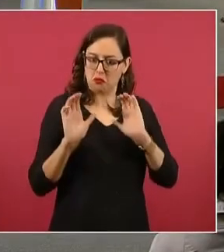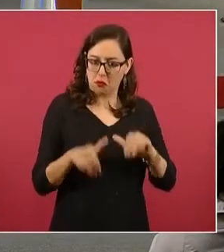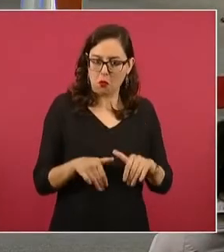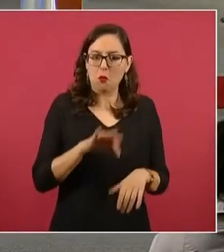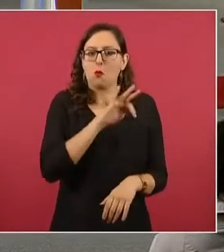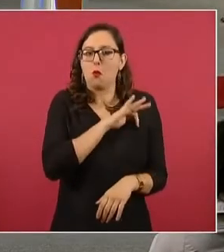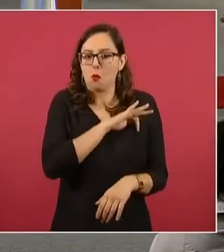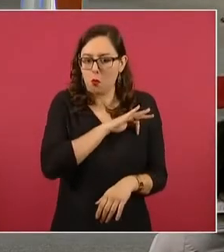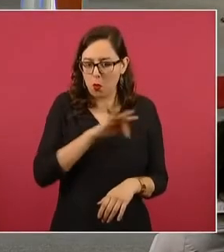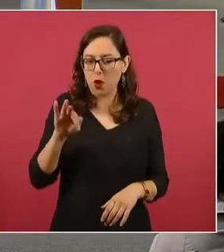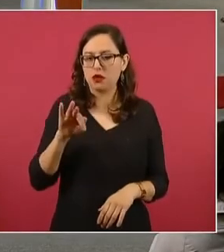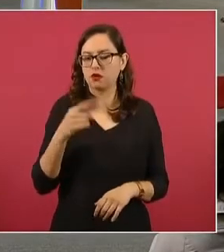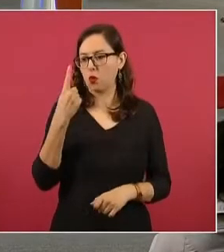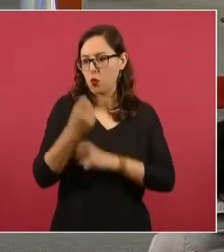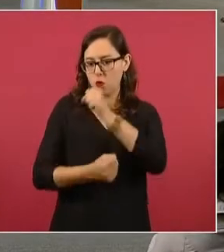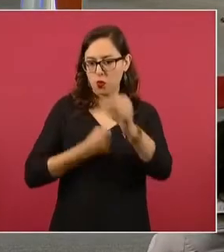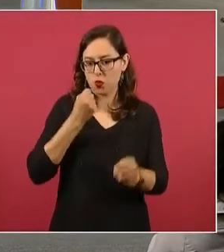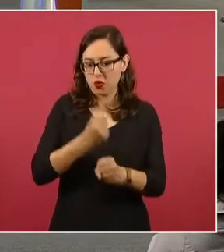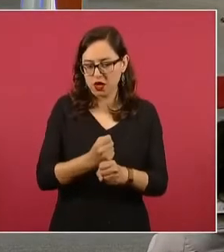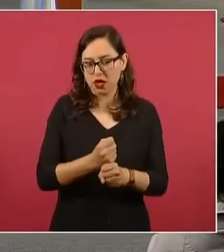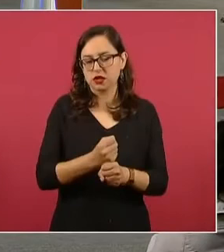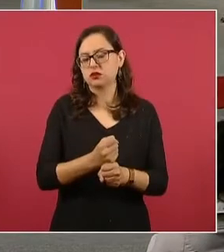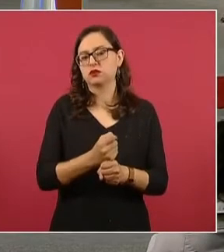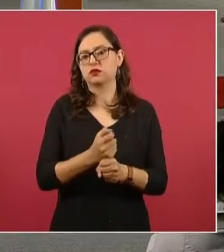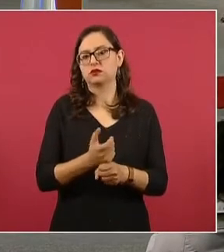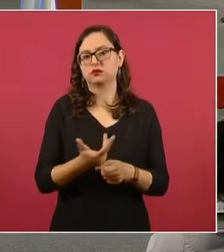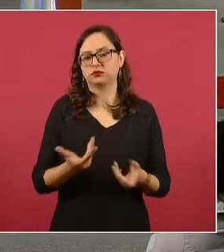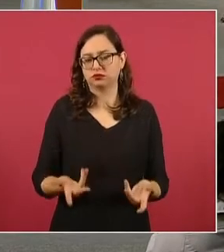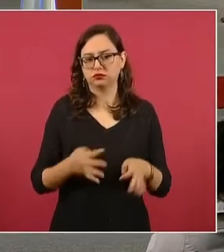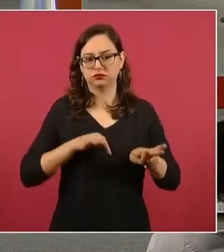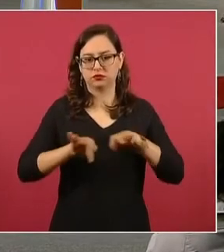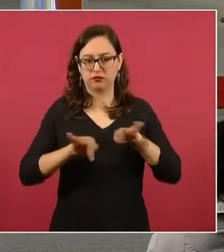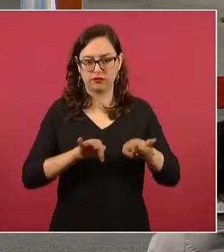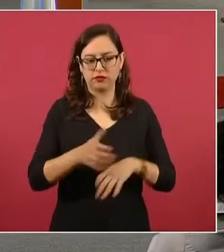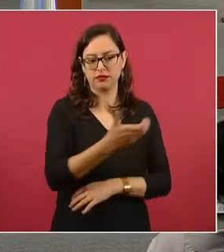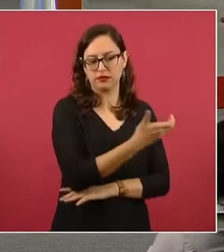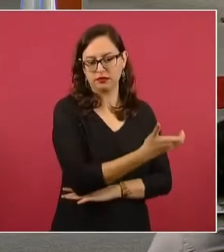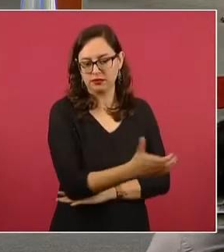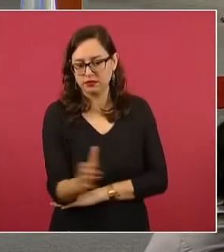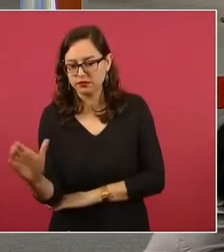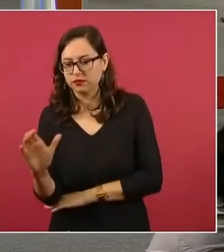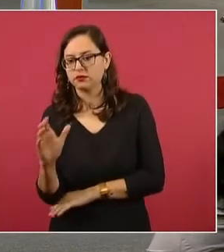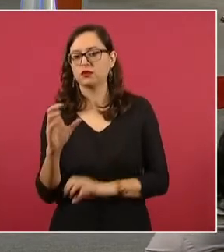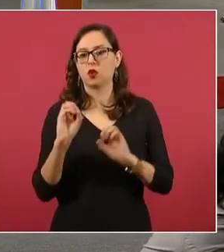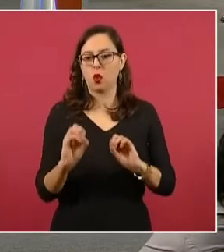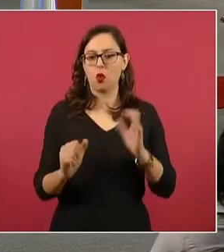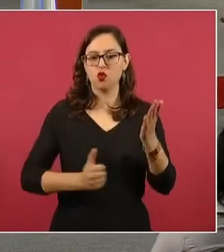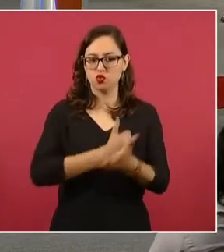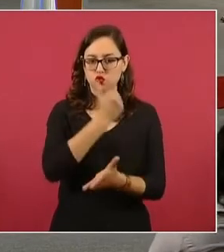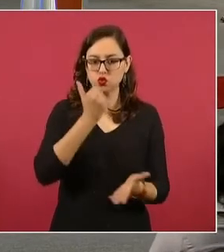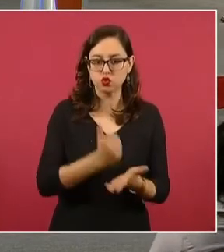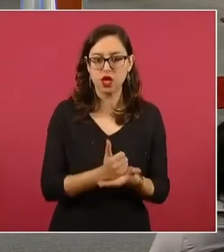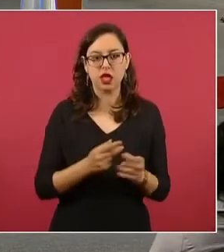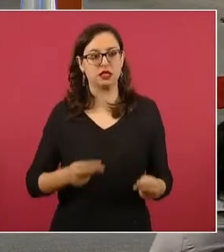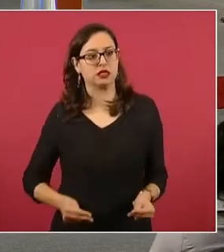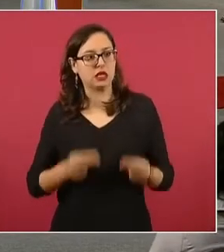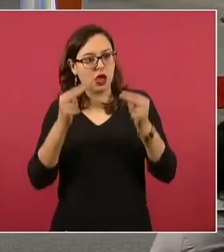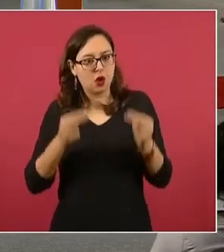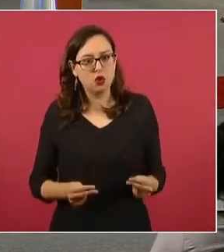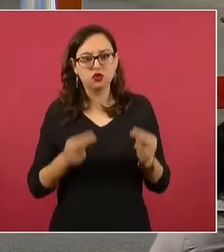se ocupen en el campo, en actividades productivas en la ciudad, en el